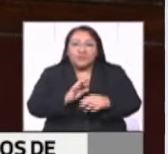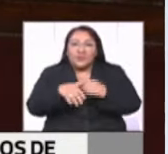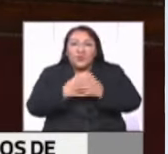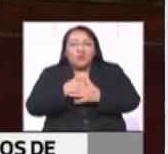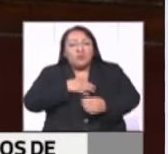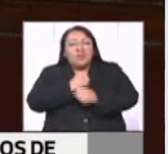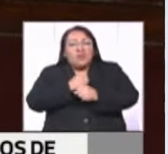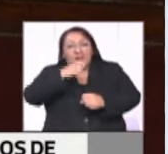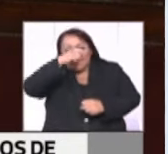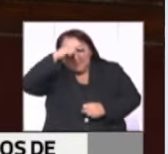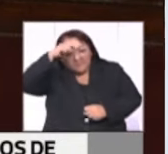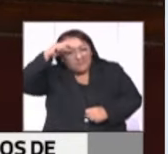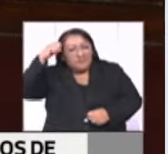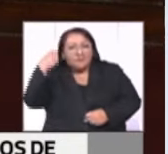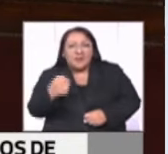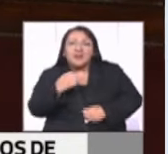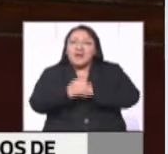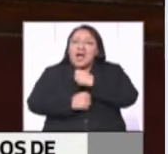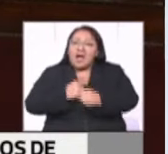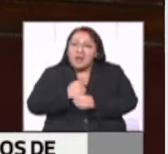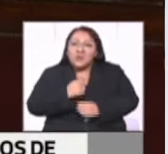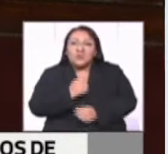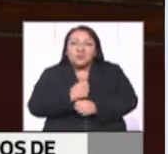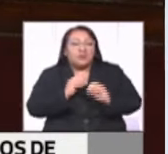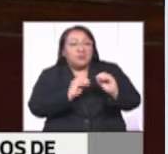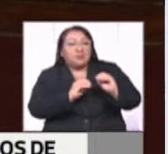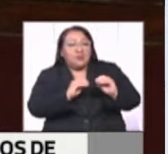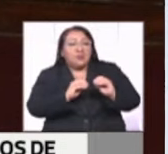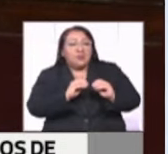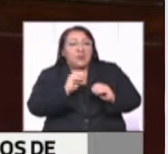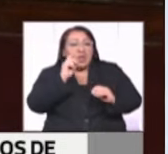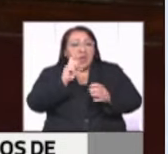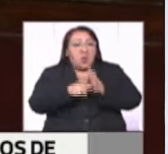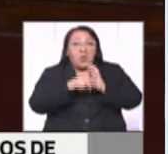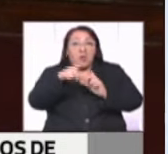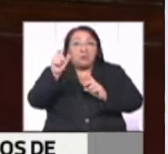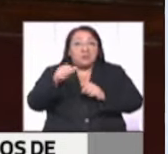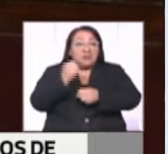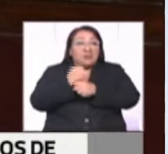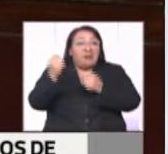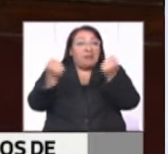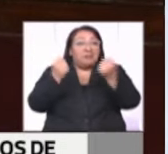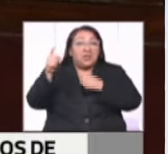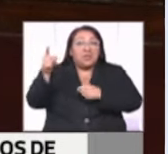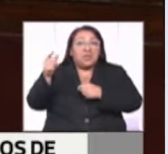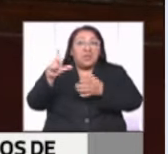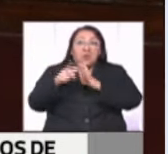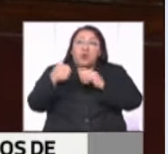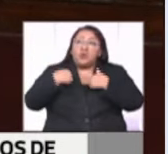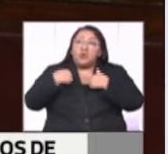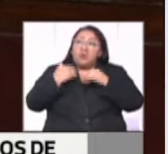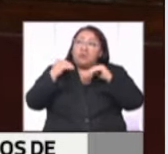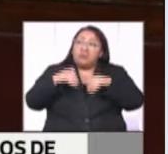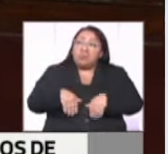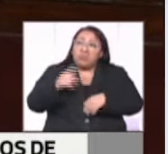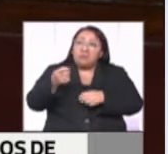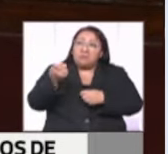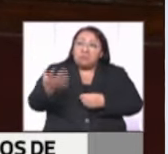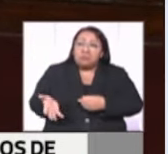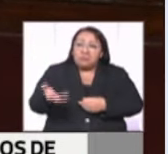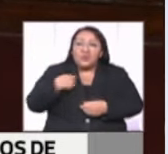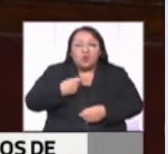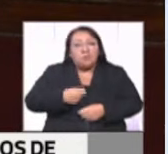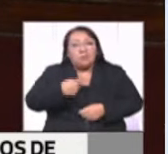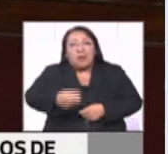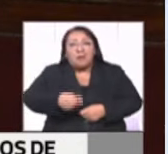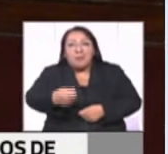su esfuerzo, de su sudor, para que un administrador te lleve a la quiebra y aún sigas